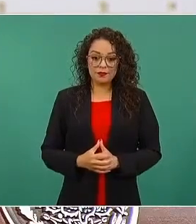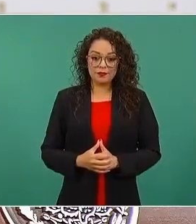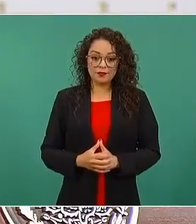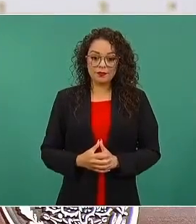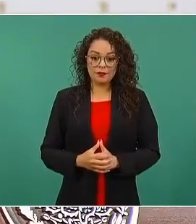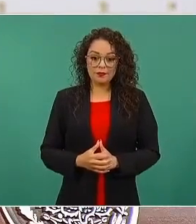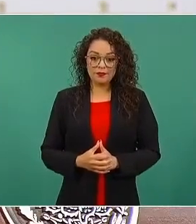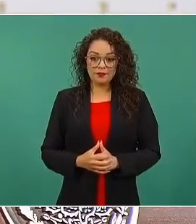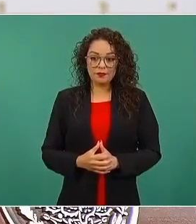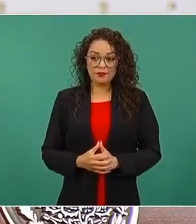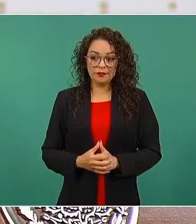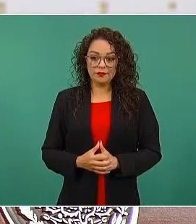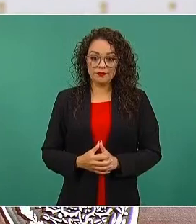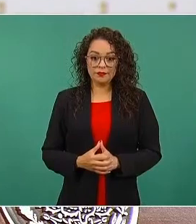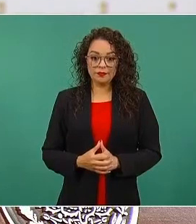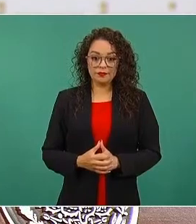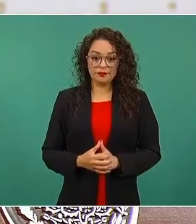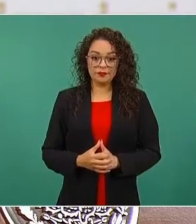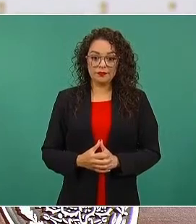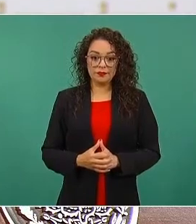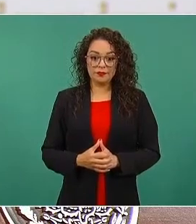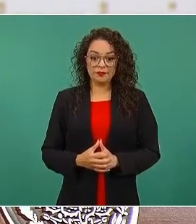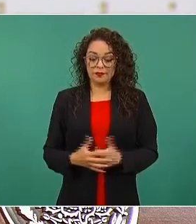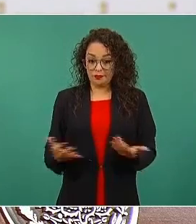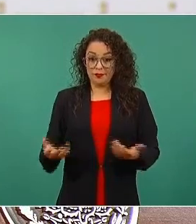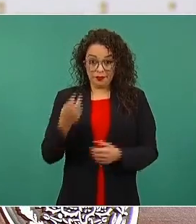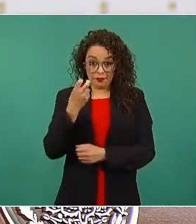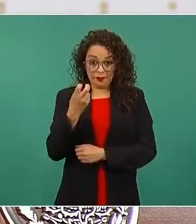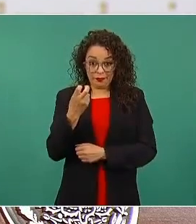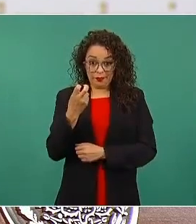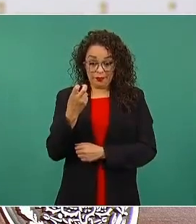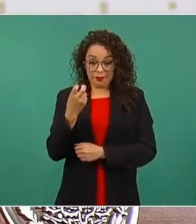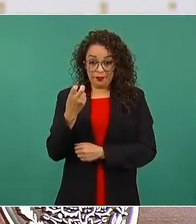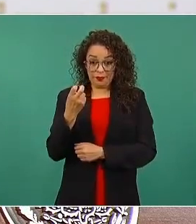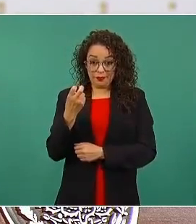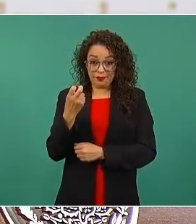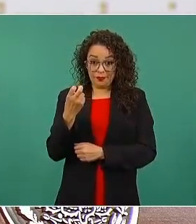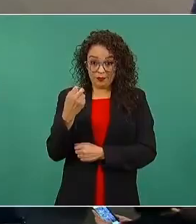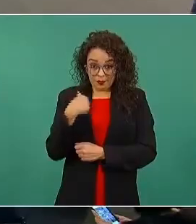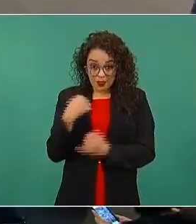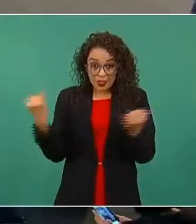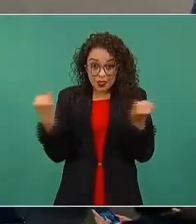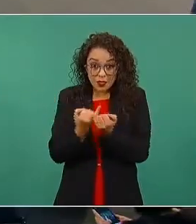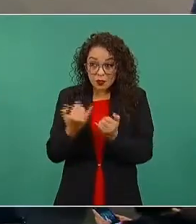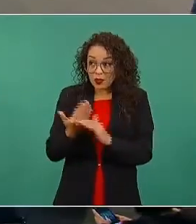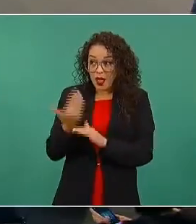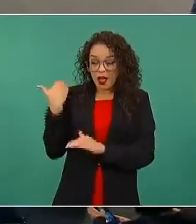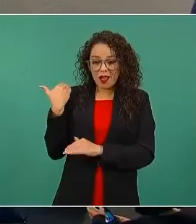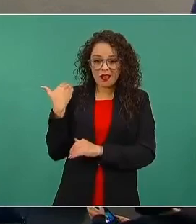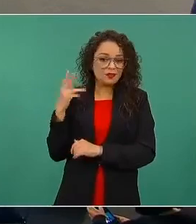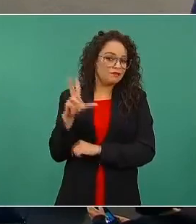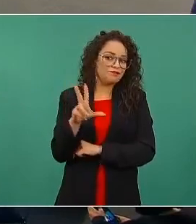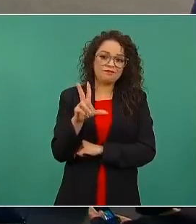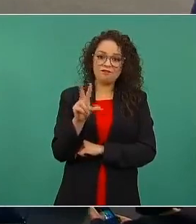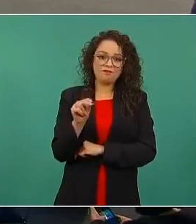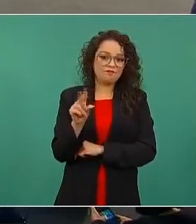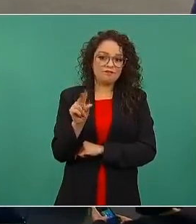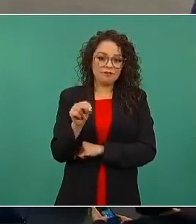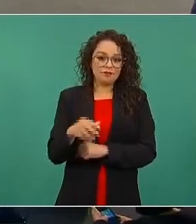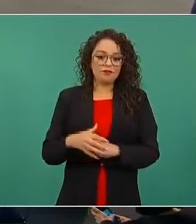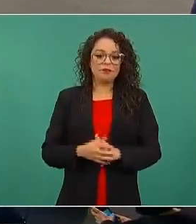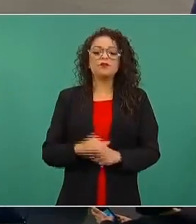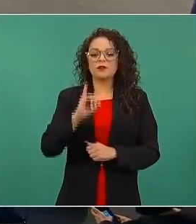Entonces, no somos iguales. Yo lo sé, presidente. Sé de esa historia porque la